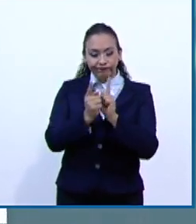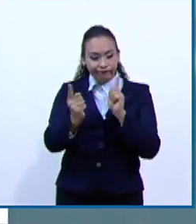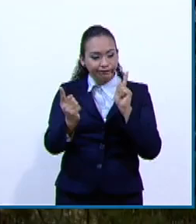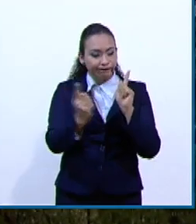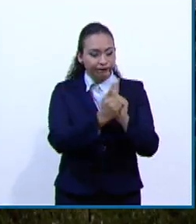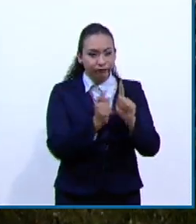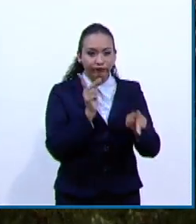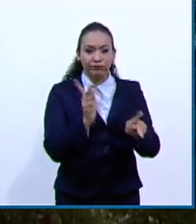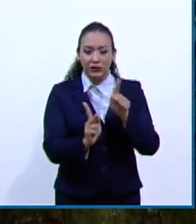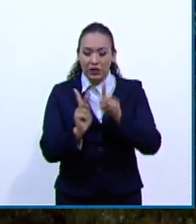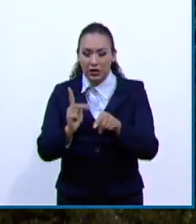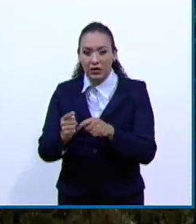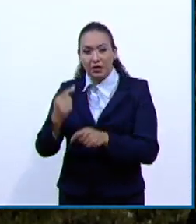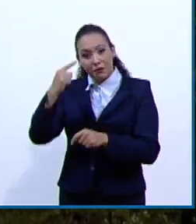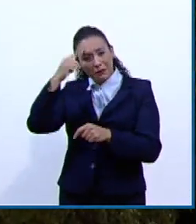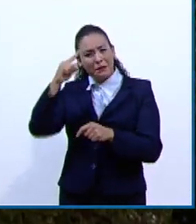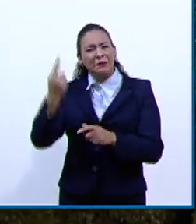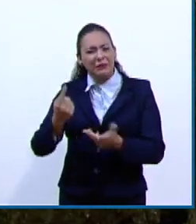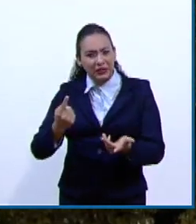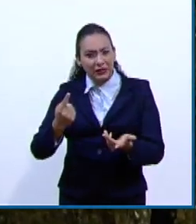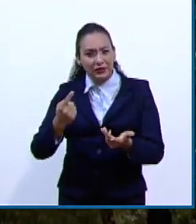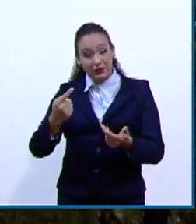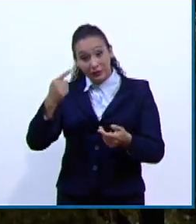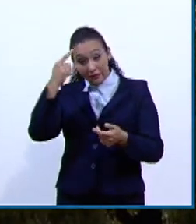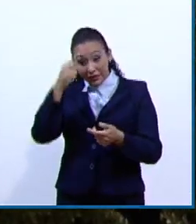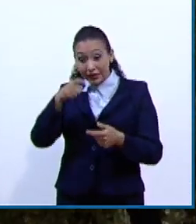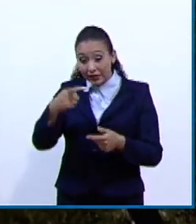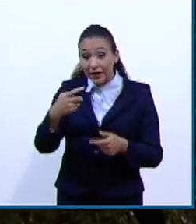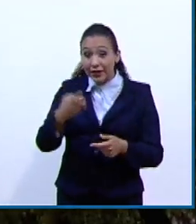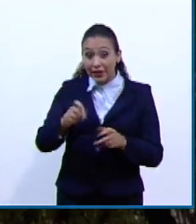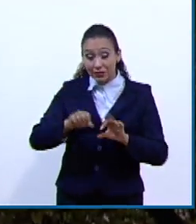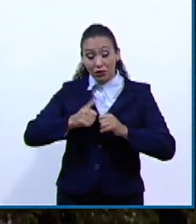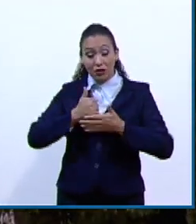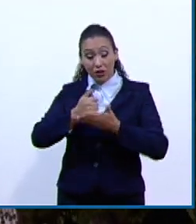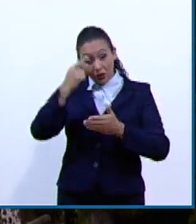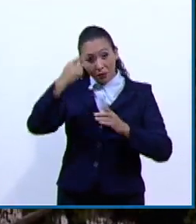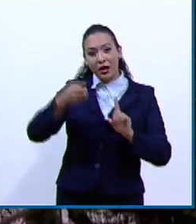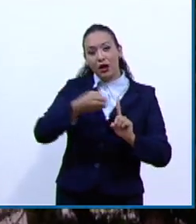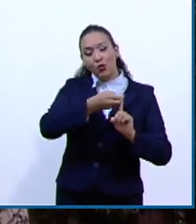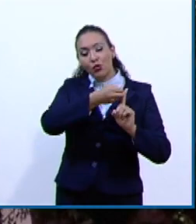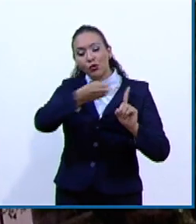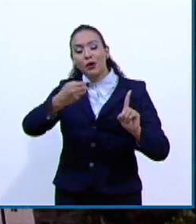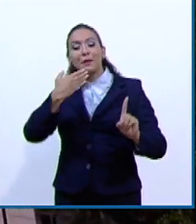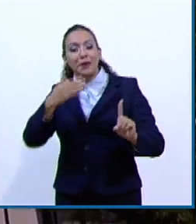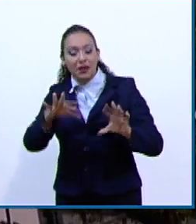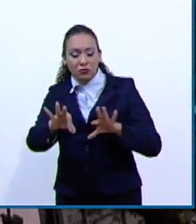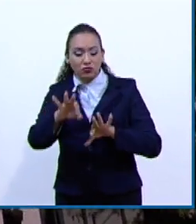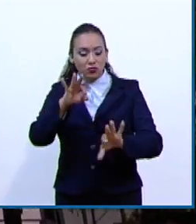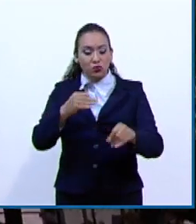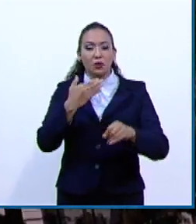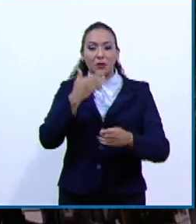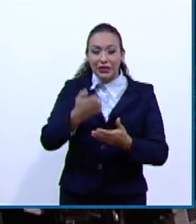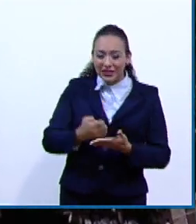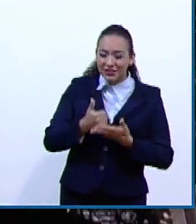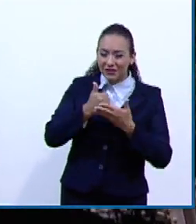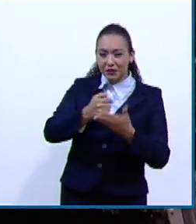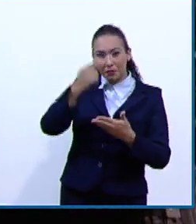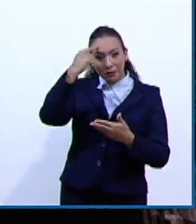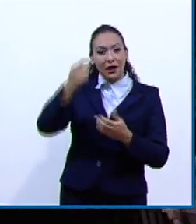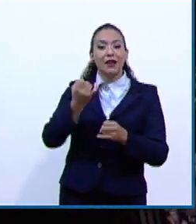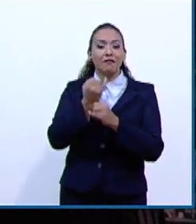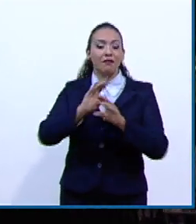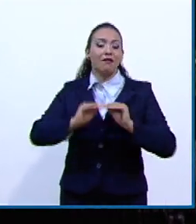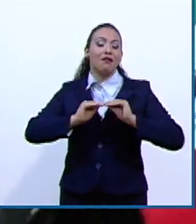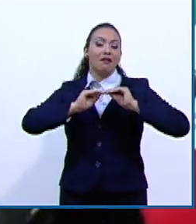y con un amplio reconocimiento público, que sean electos a través de procesos abiertos y justificados para brindar certeza. Lo anterior